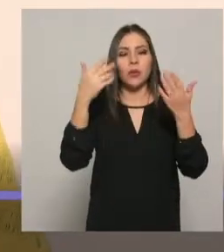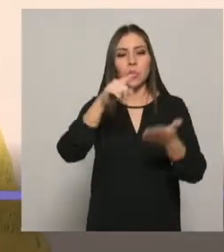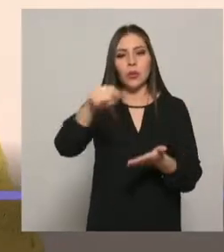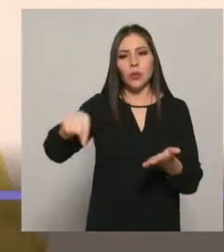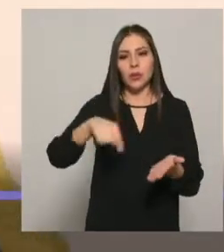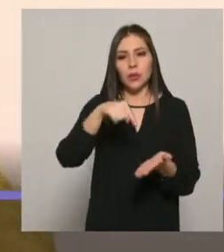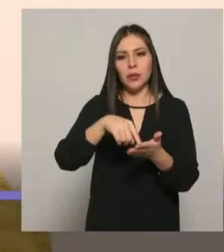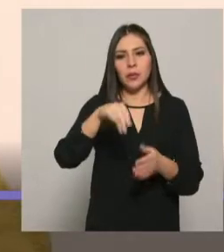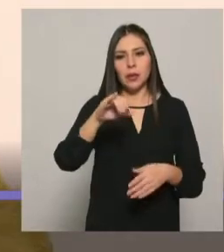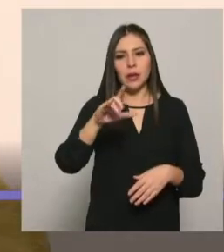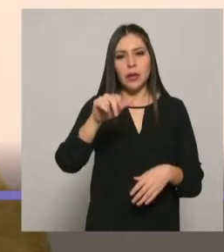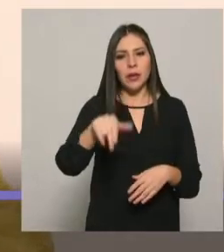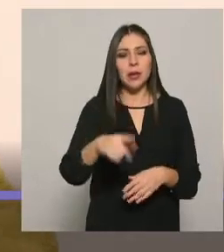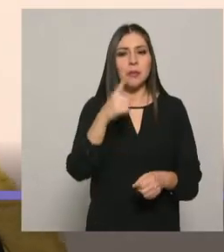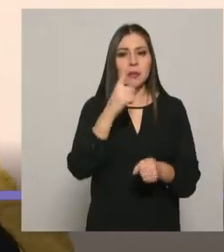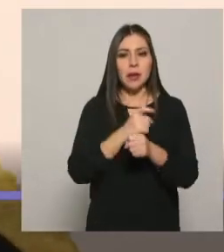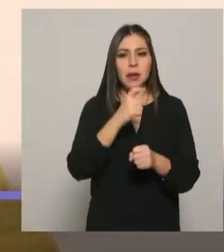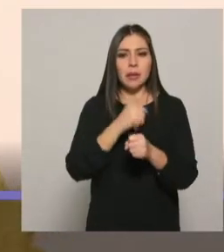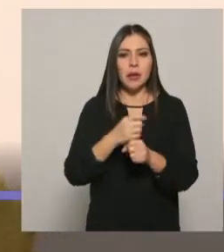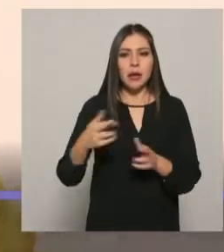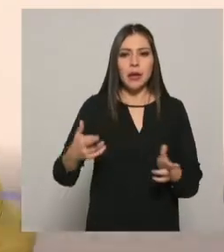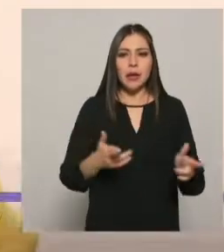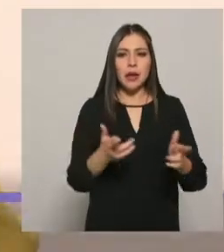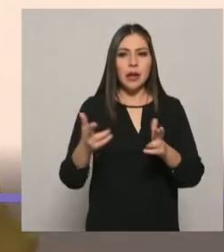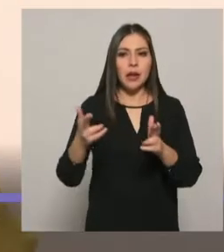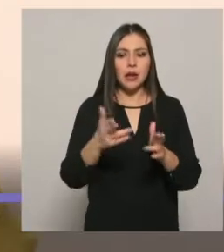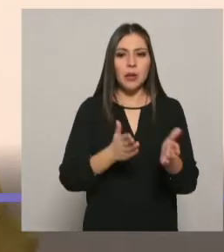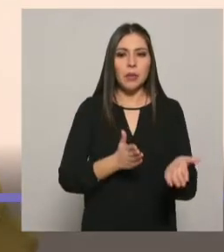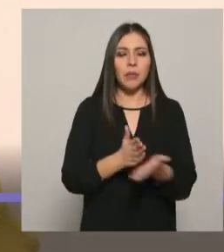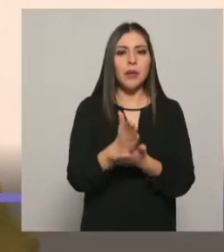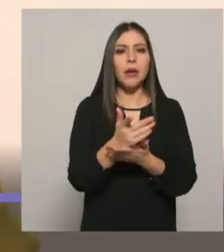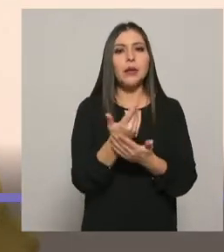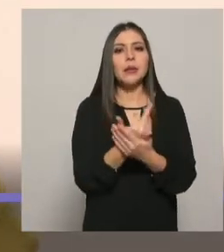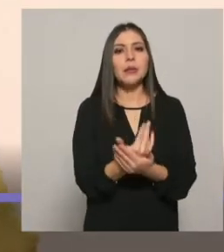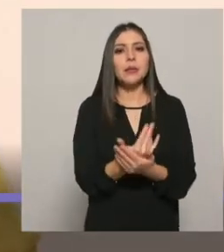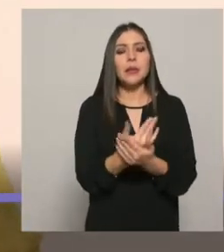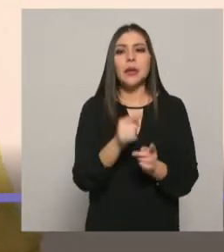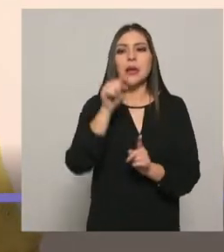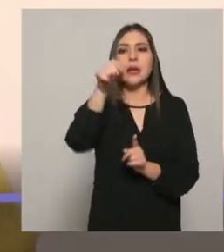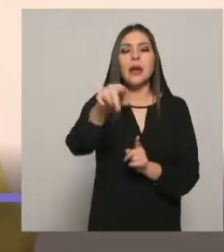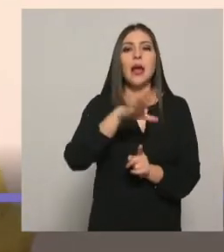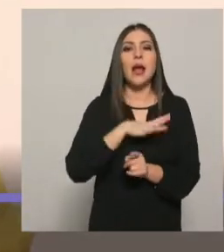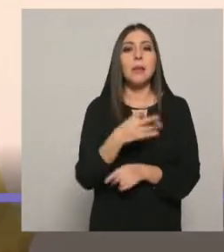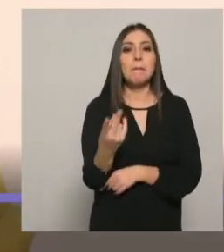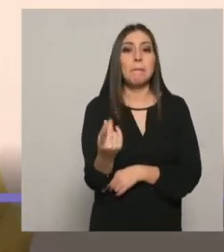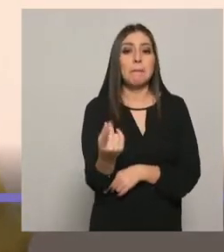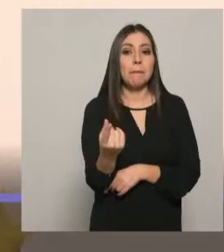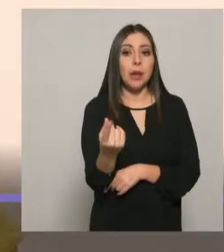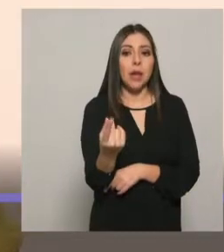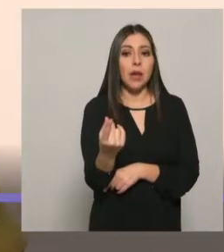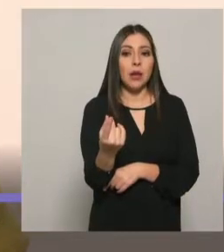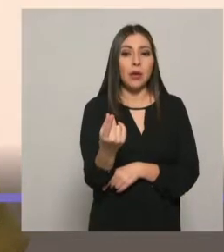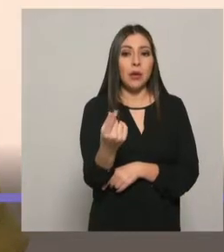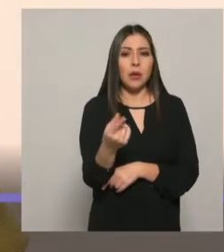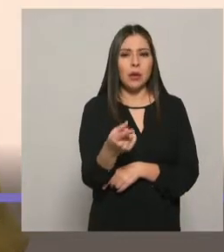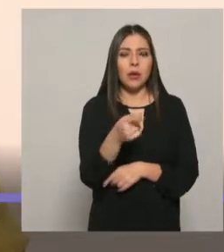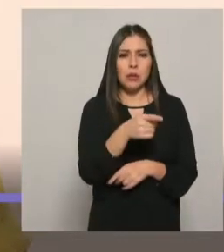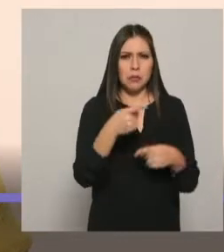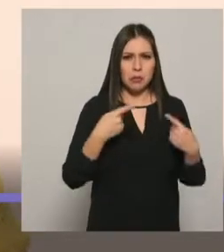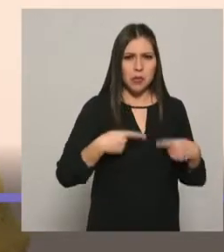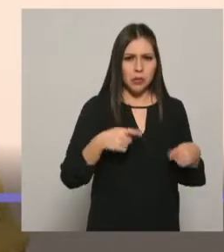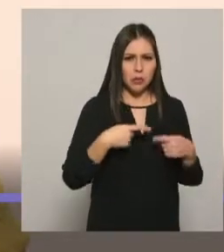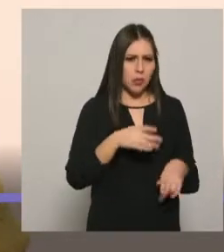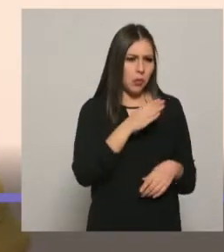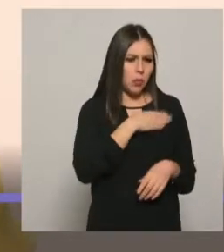Primero tenían que pasar un río. Ahí estaba esperándolos un perro. Si el amo había sido bueno